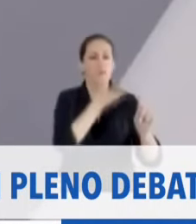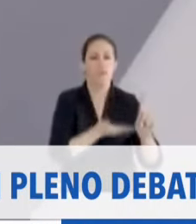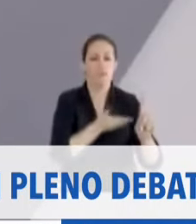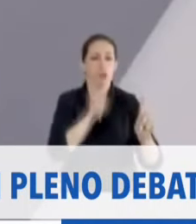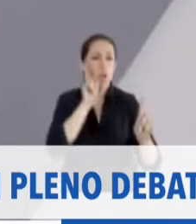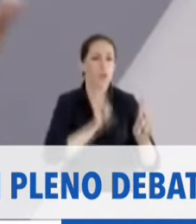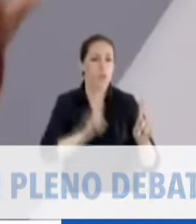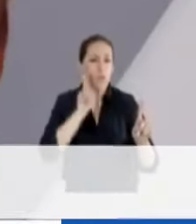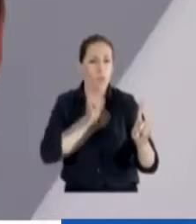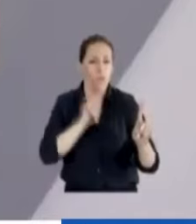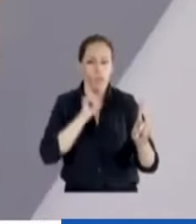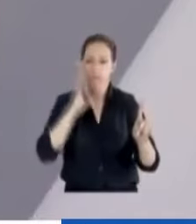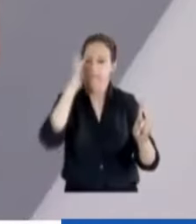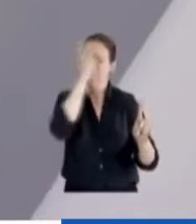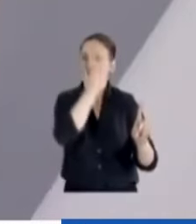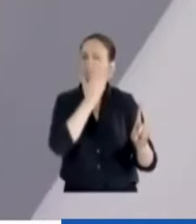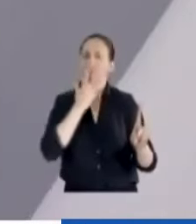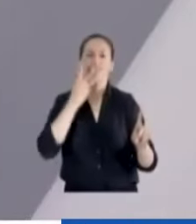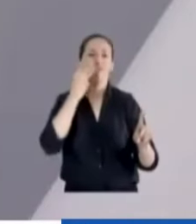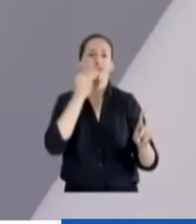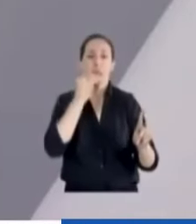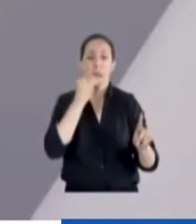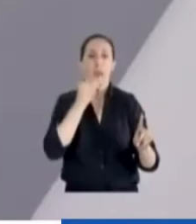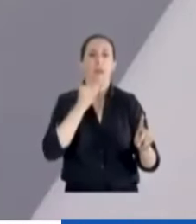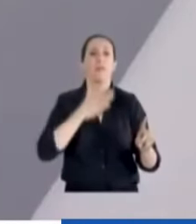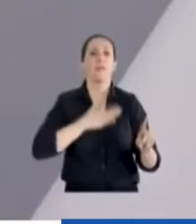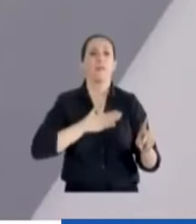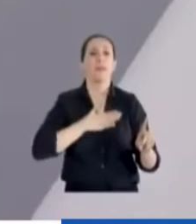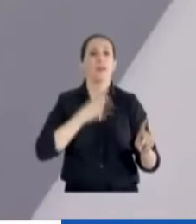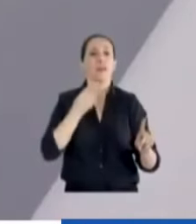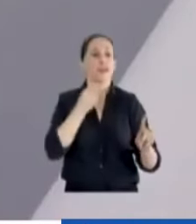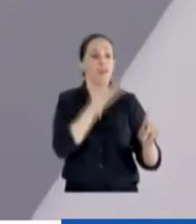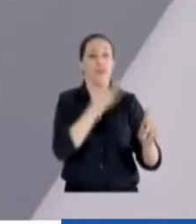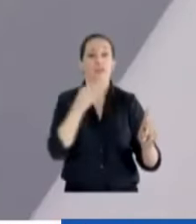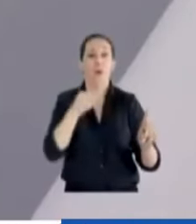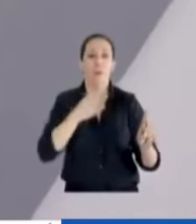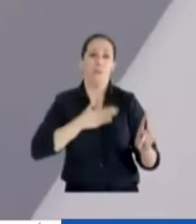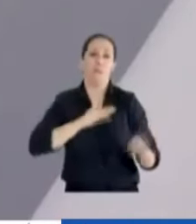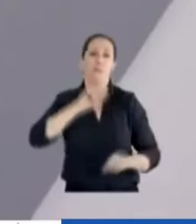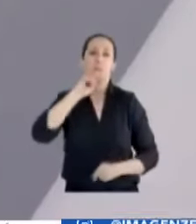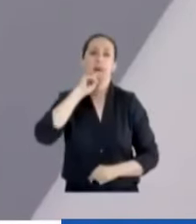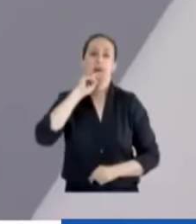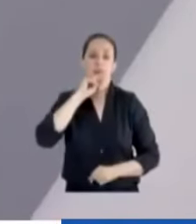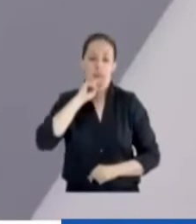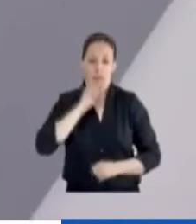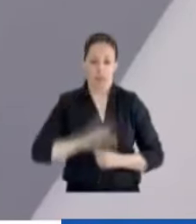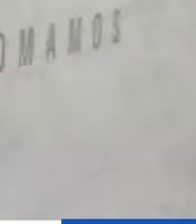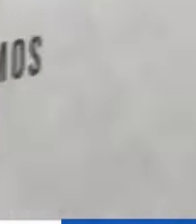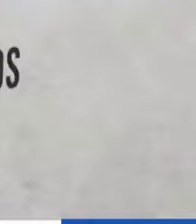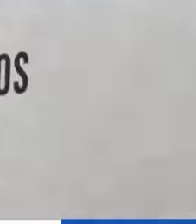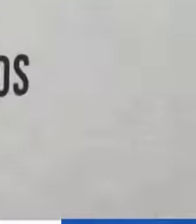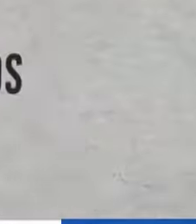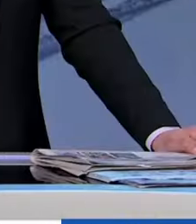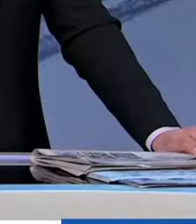hablo es linda mi amiga gaviota su nombre es mi madre beso para ti